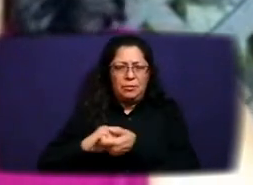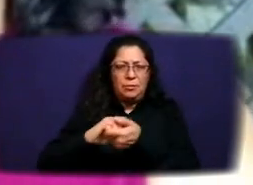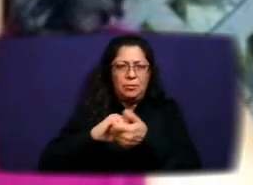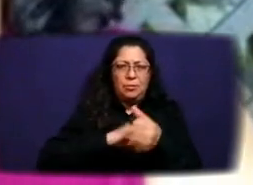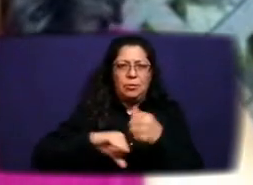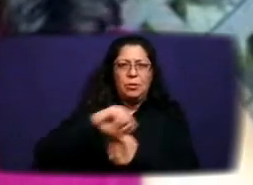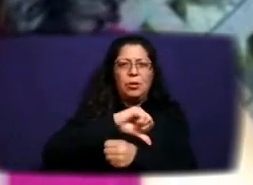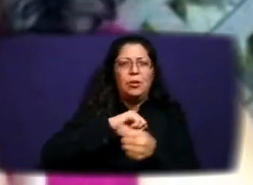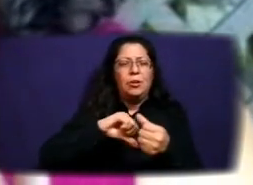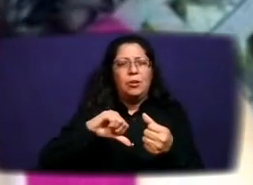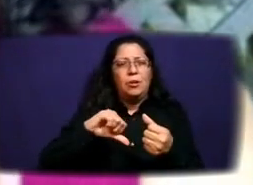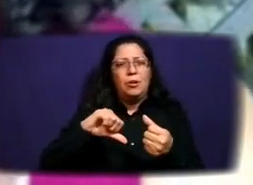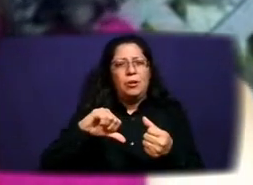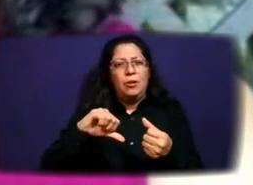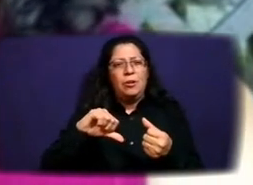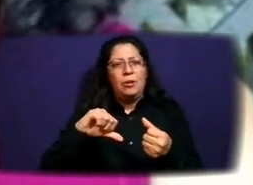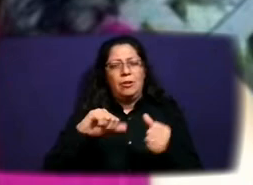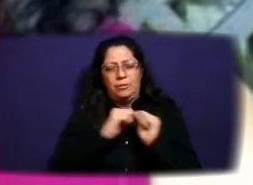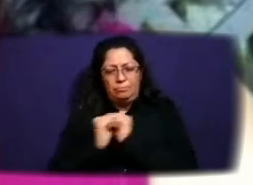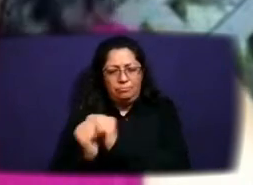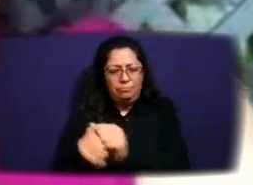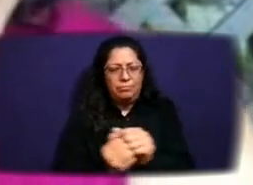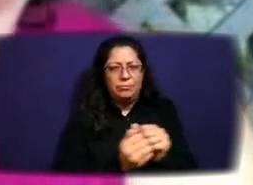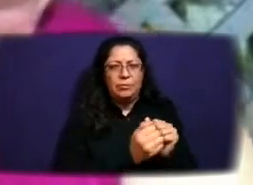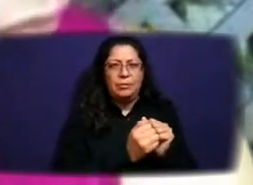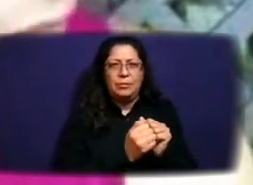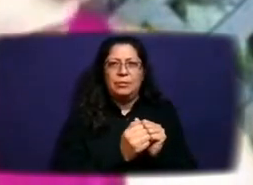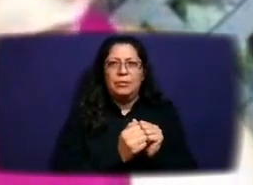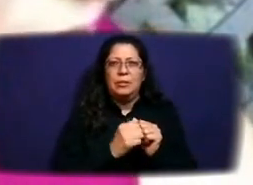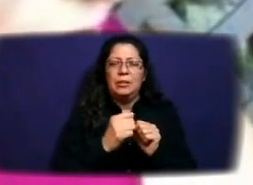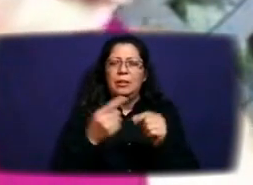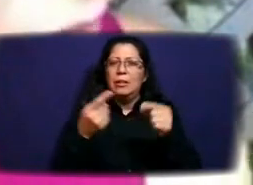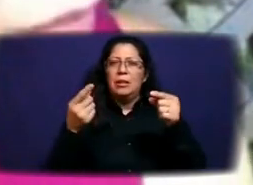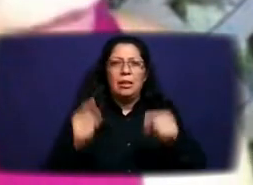Luego llegaron sus excavadoras.